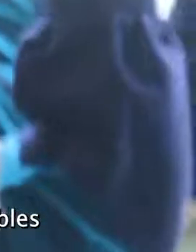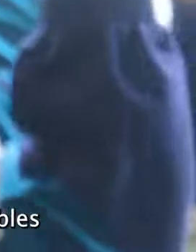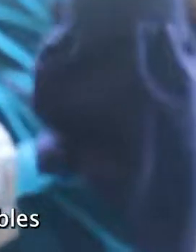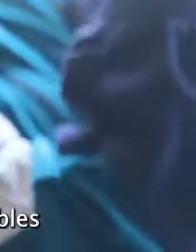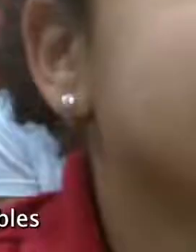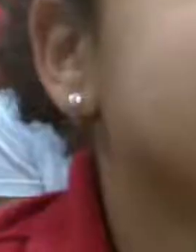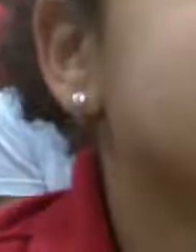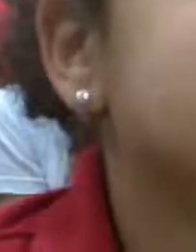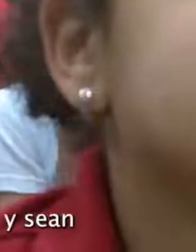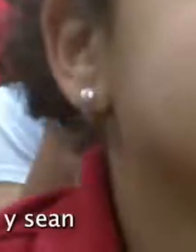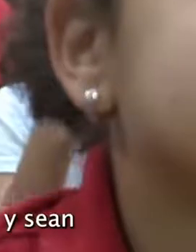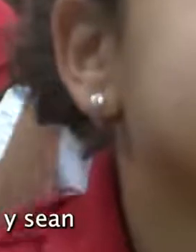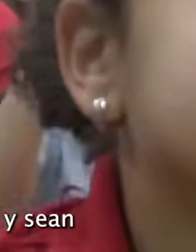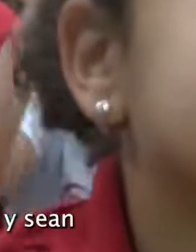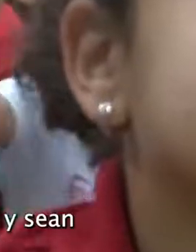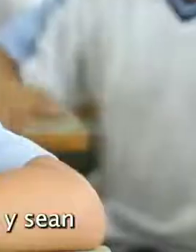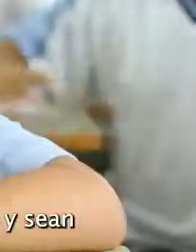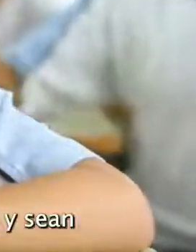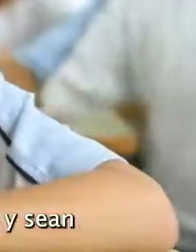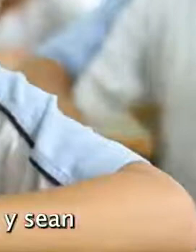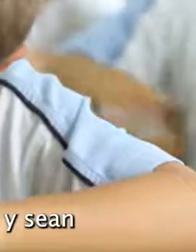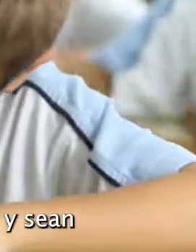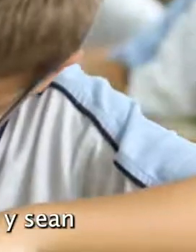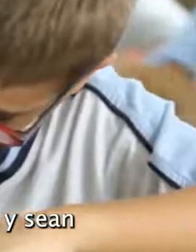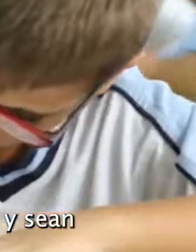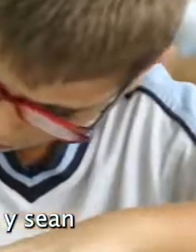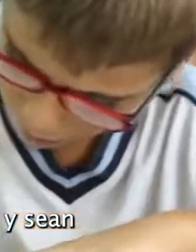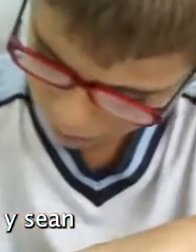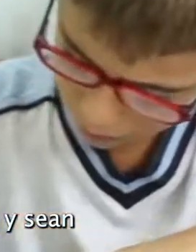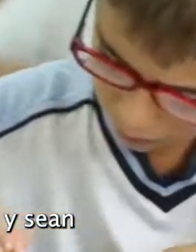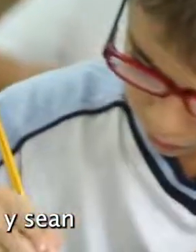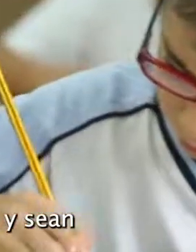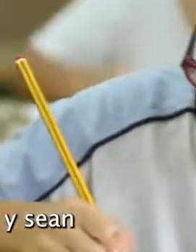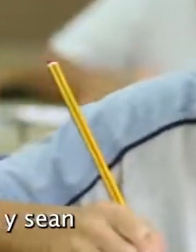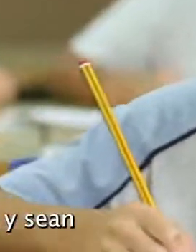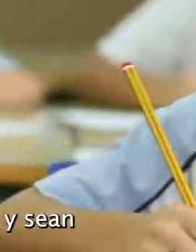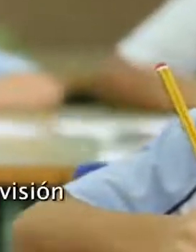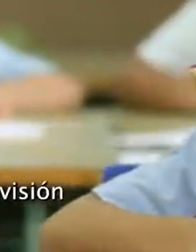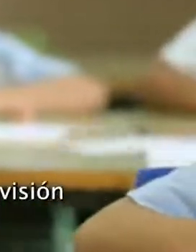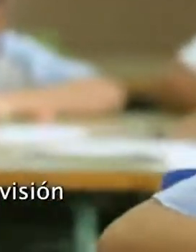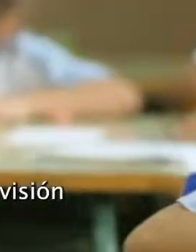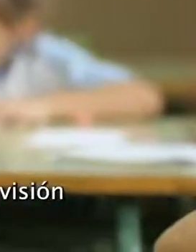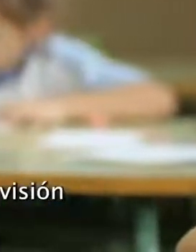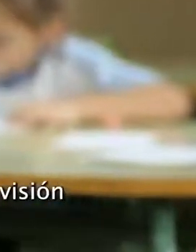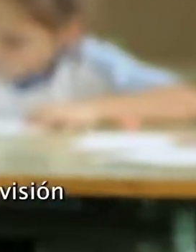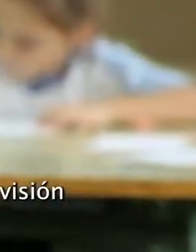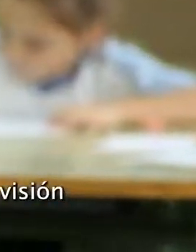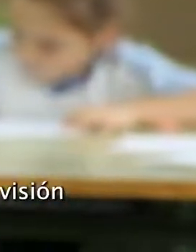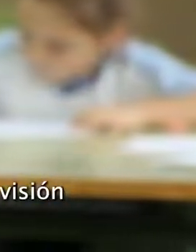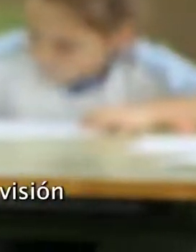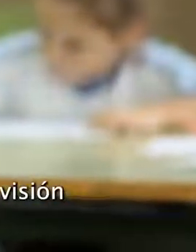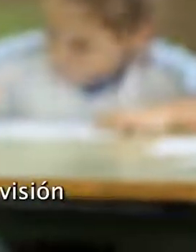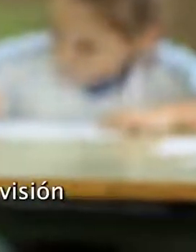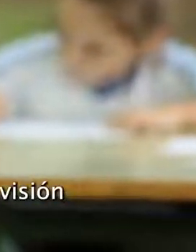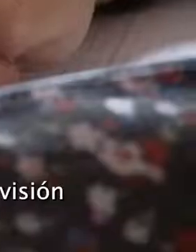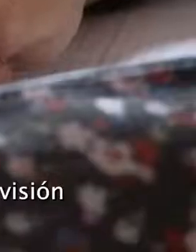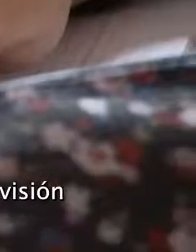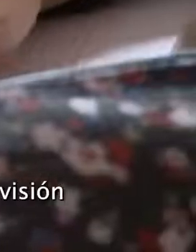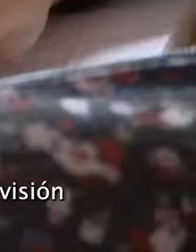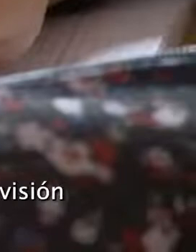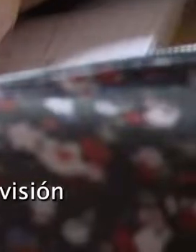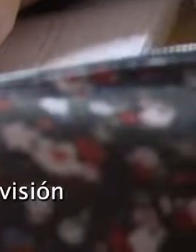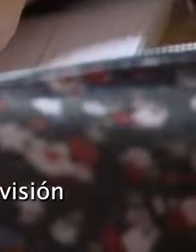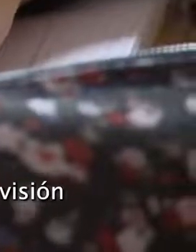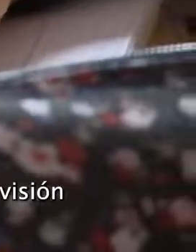aprendizajes imprescindibles para que ninguna niña ni ningún niño se quede atrás y sean ciudadanos y ciudadanas de pleno